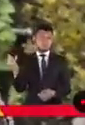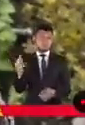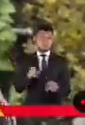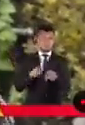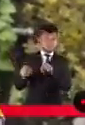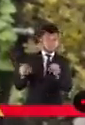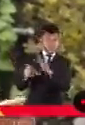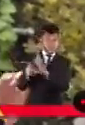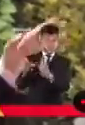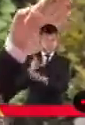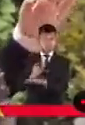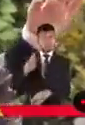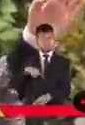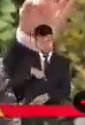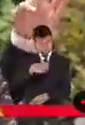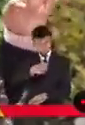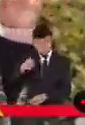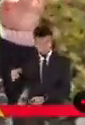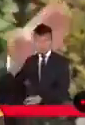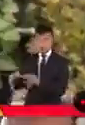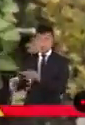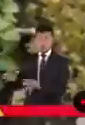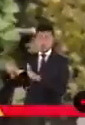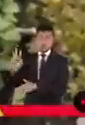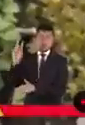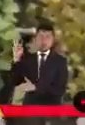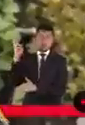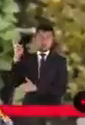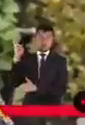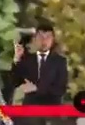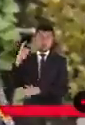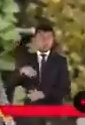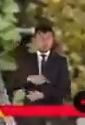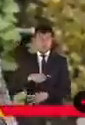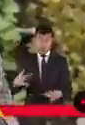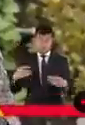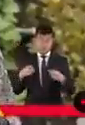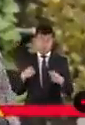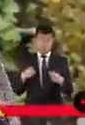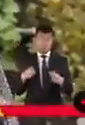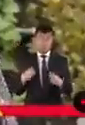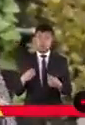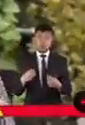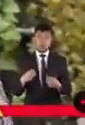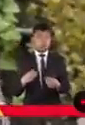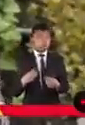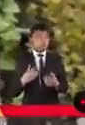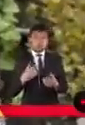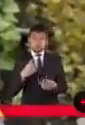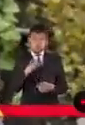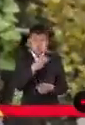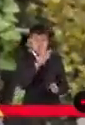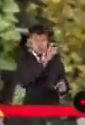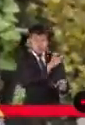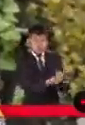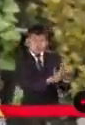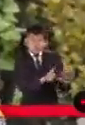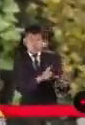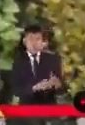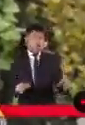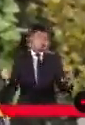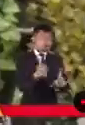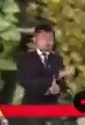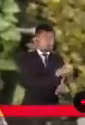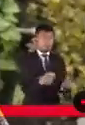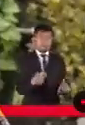delincuentes los sometemos a la justicia de nuestra fiscalía. No aceptamos el ajusticiamiento macabro de ningún criminal. Y